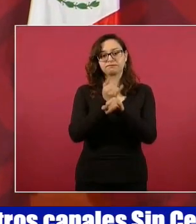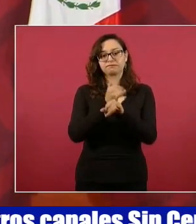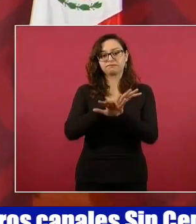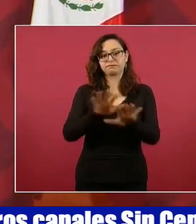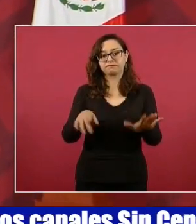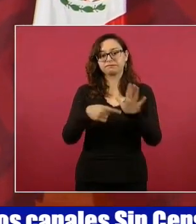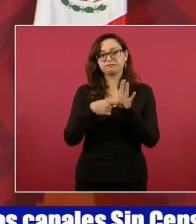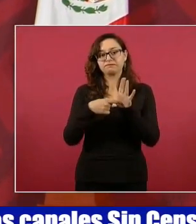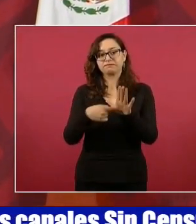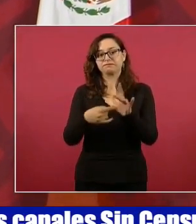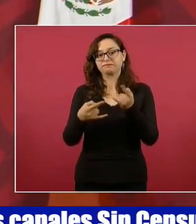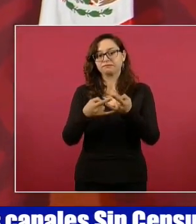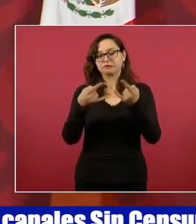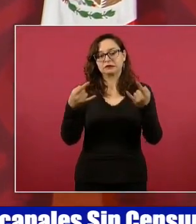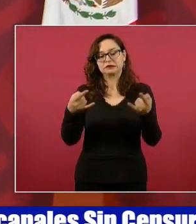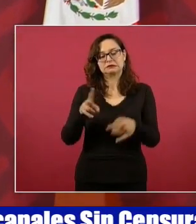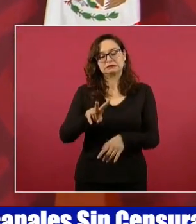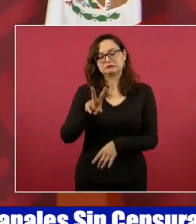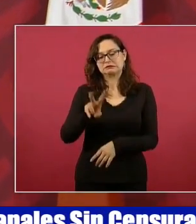triste caso.